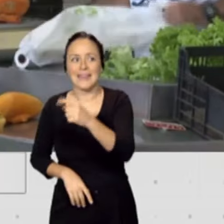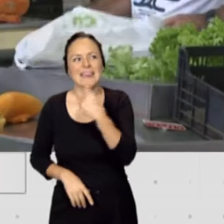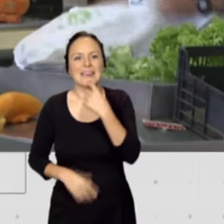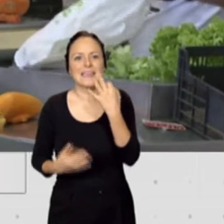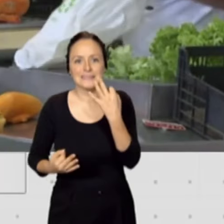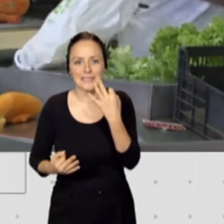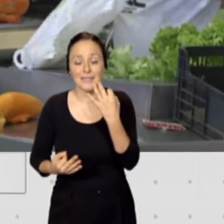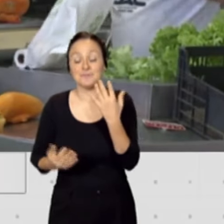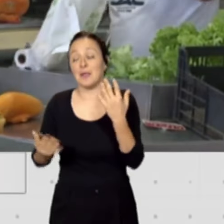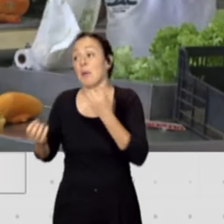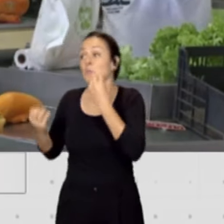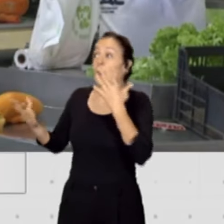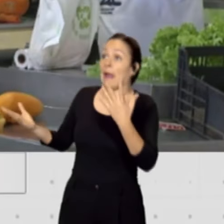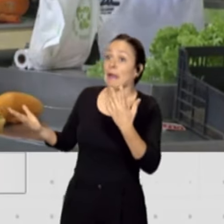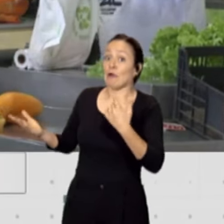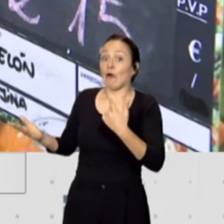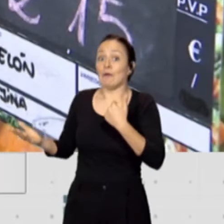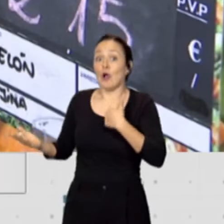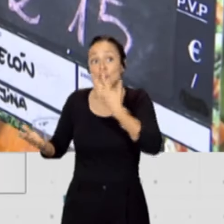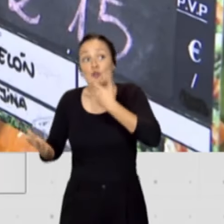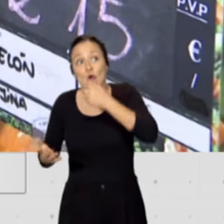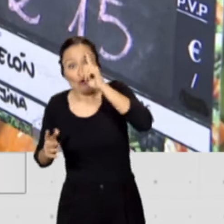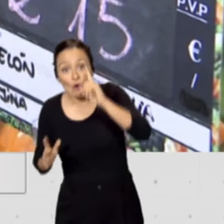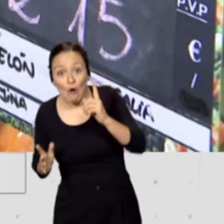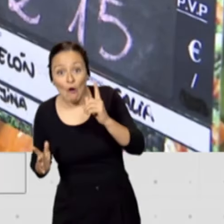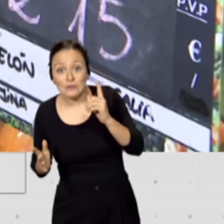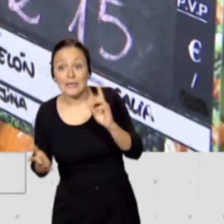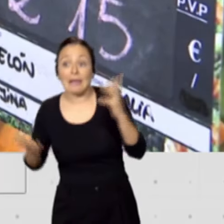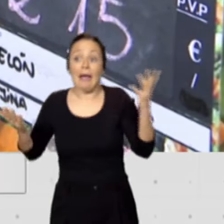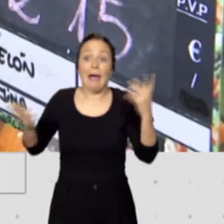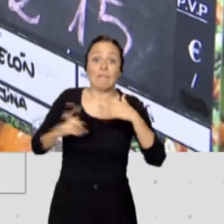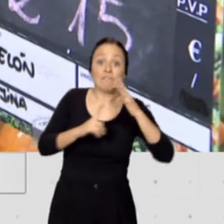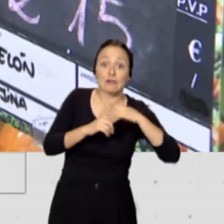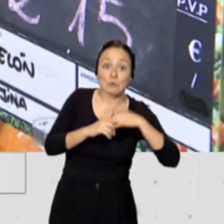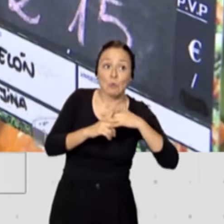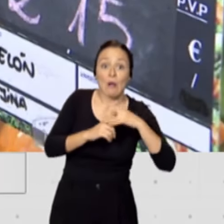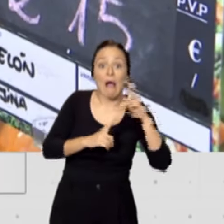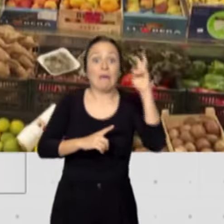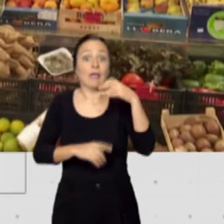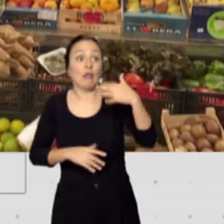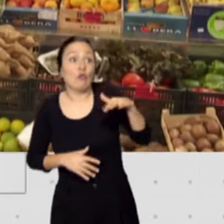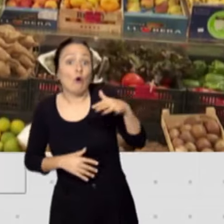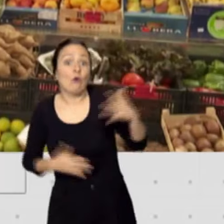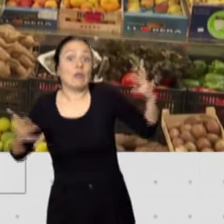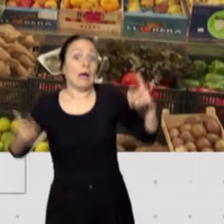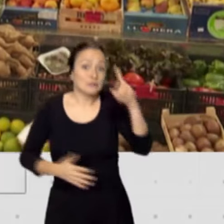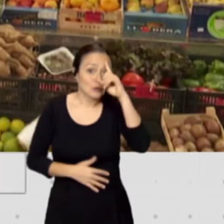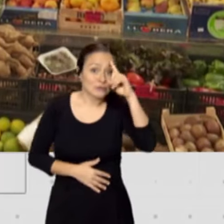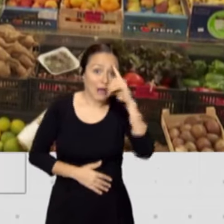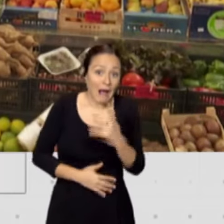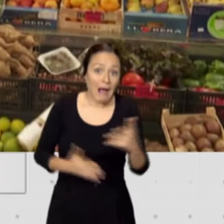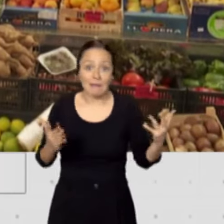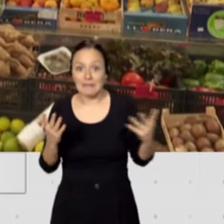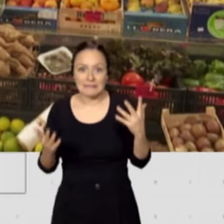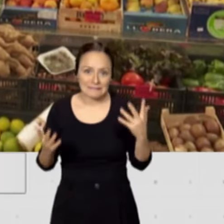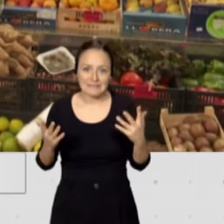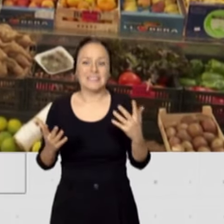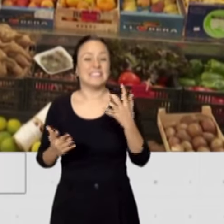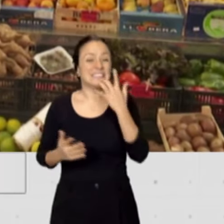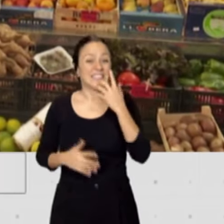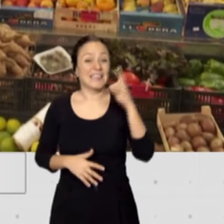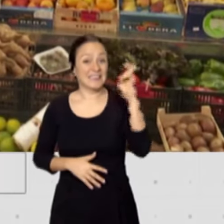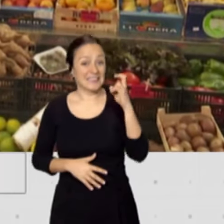tienen la desconocimiento que no tienen la la factura la trazabilidad muchas veces se pierde Entonces cuando pierda la Trail